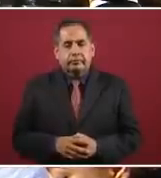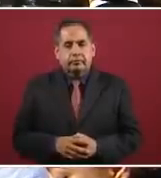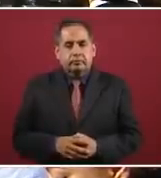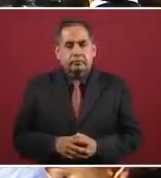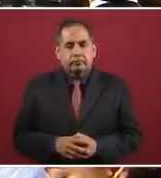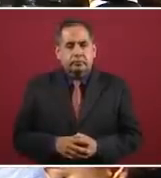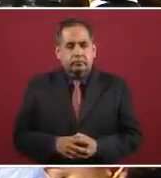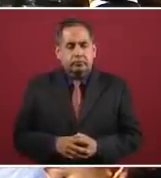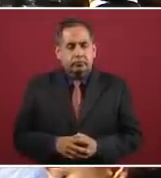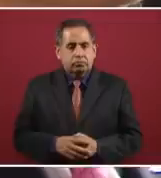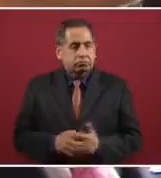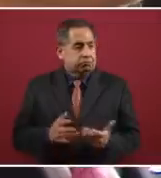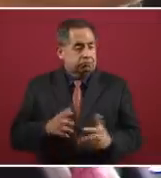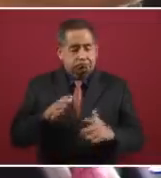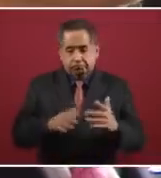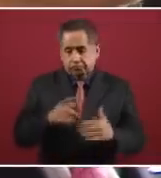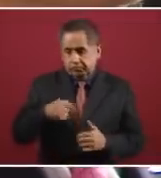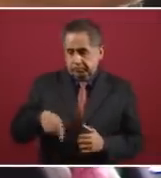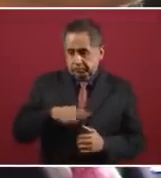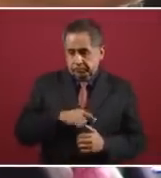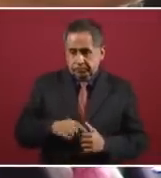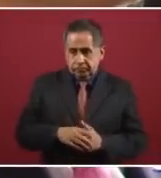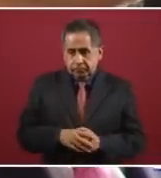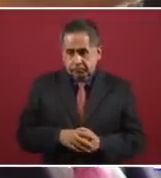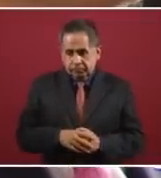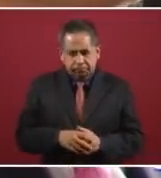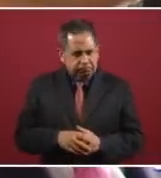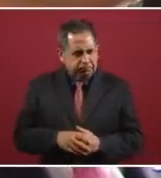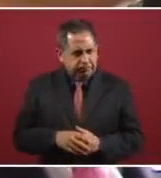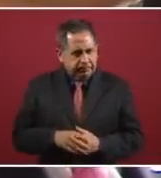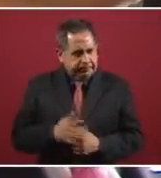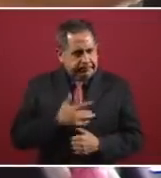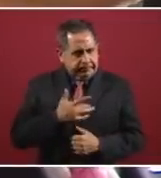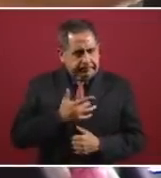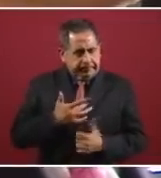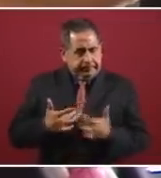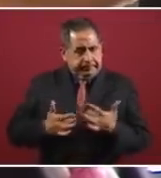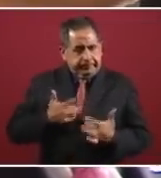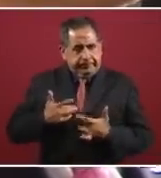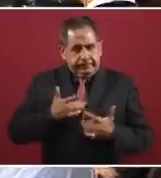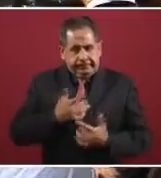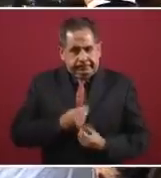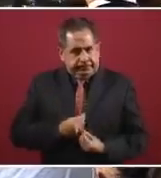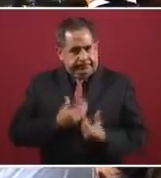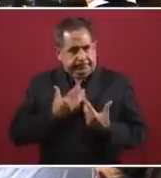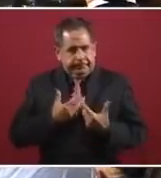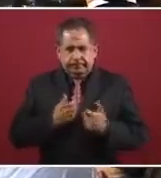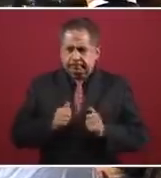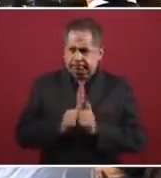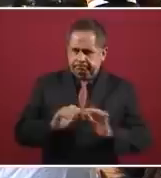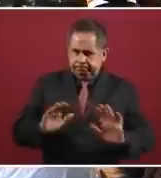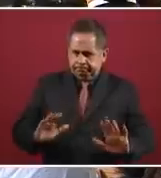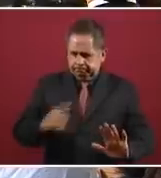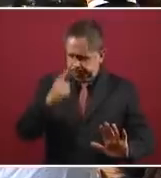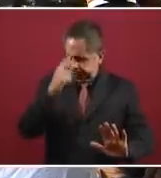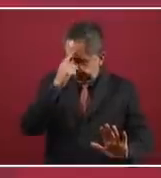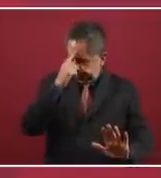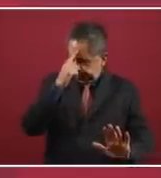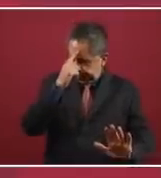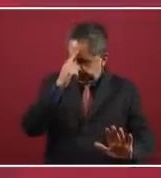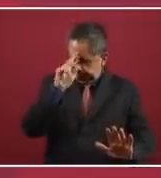Y a veces, aunque se tiene el corazón caliente, hay que mantener la cabeza fría.